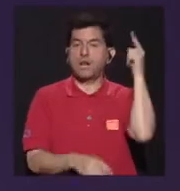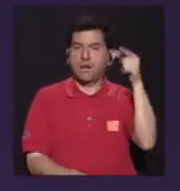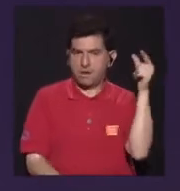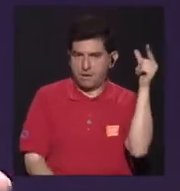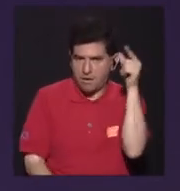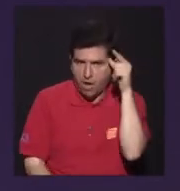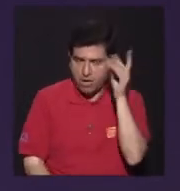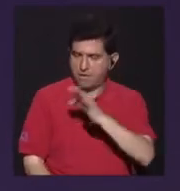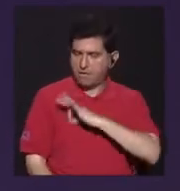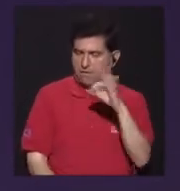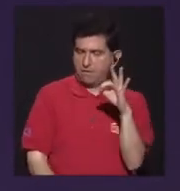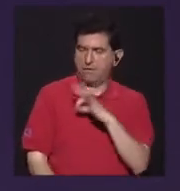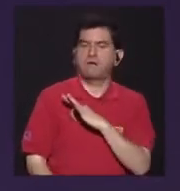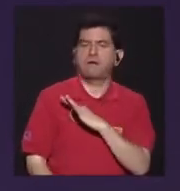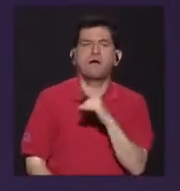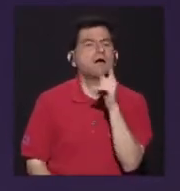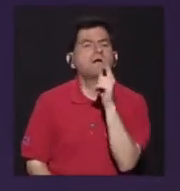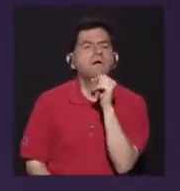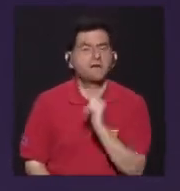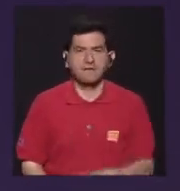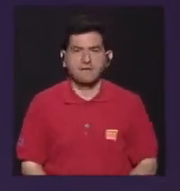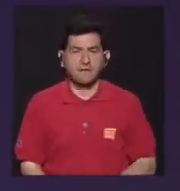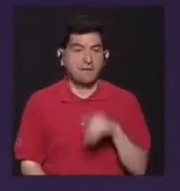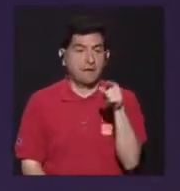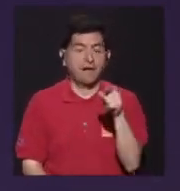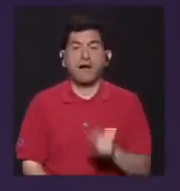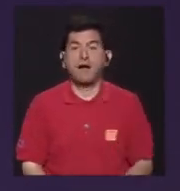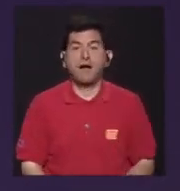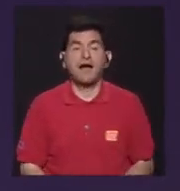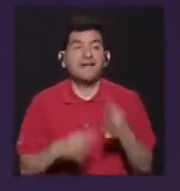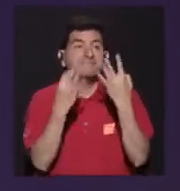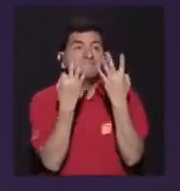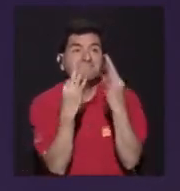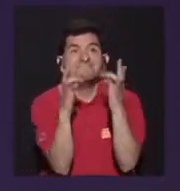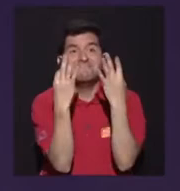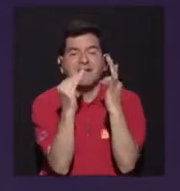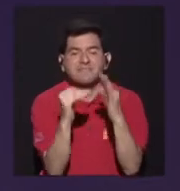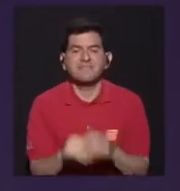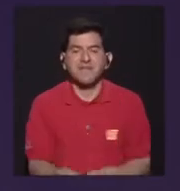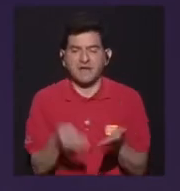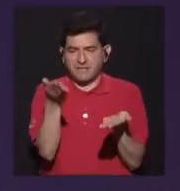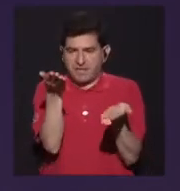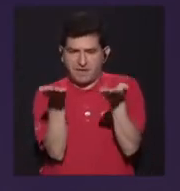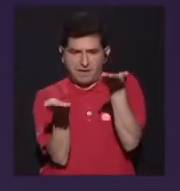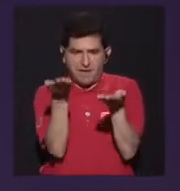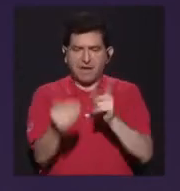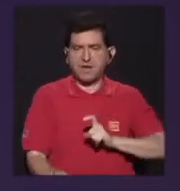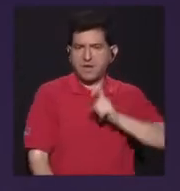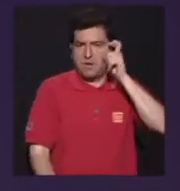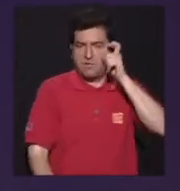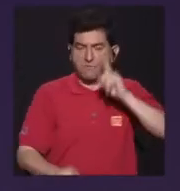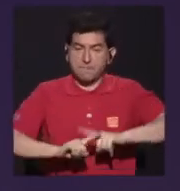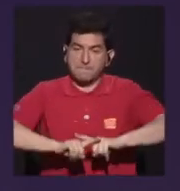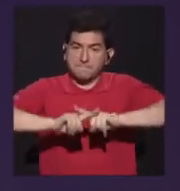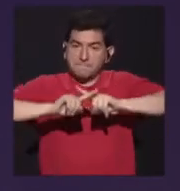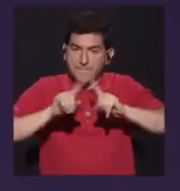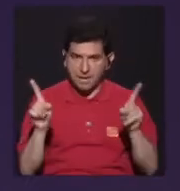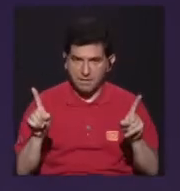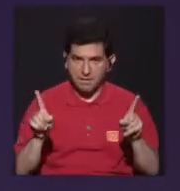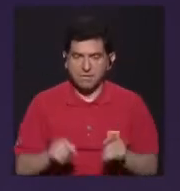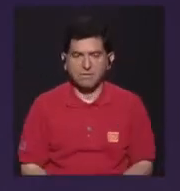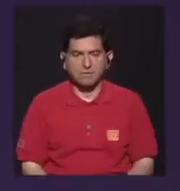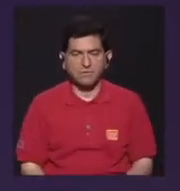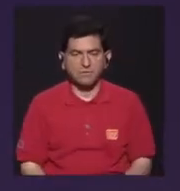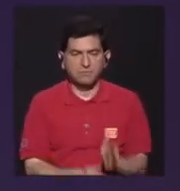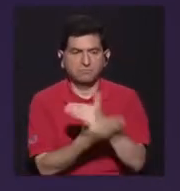obviamente ha beneficiado, ¿verdad?, a este intento por equilibrar los géneros. Sin embargo, ha